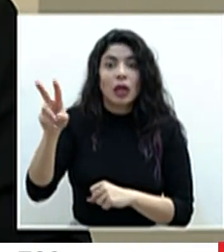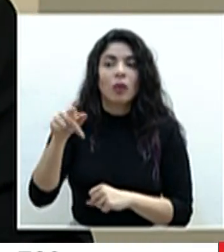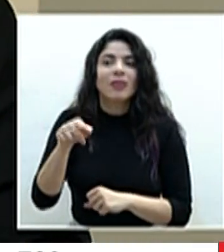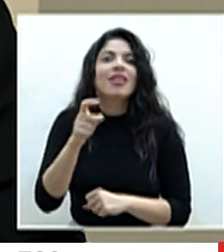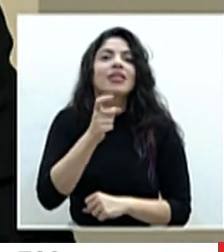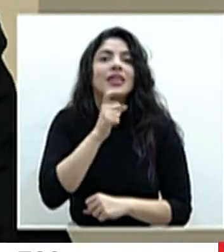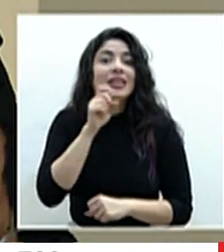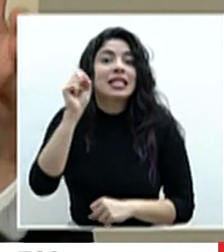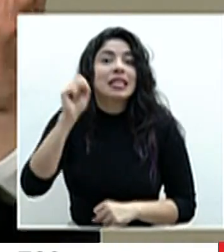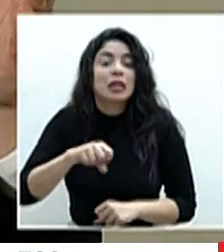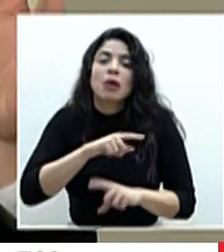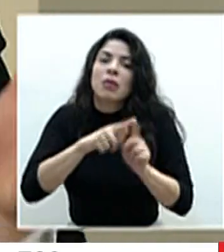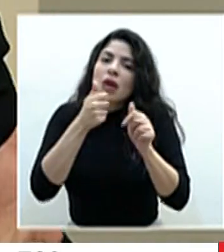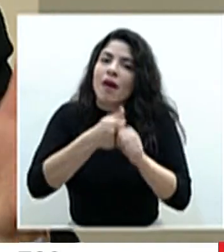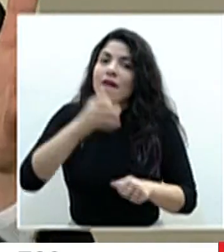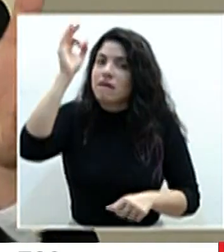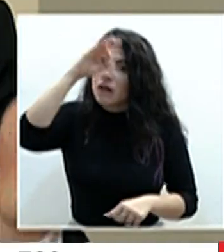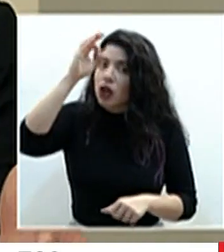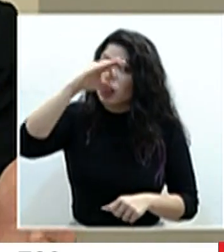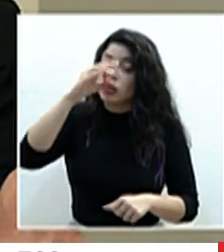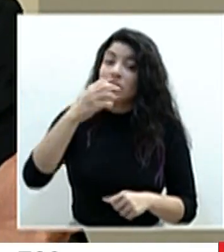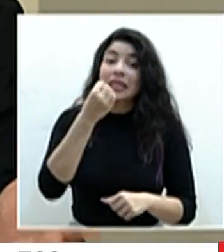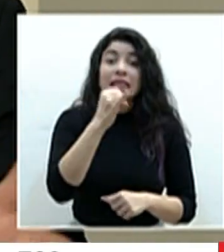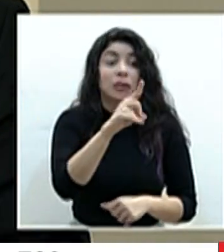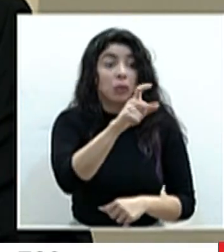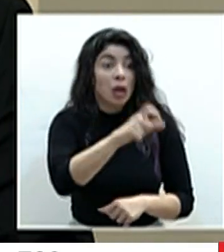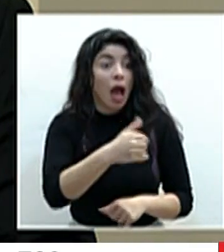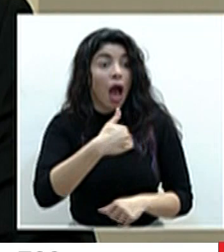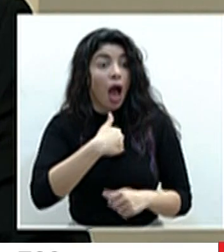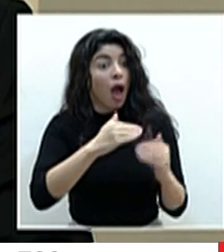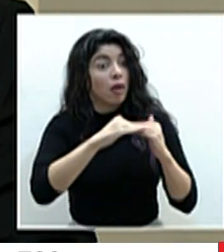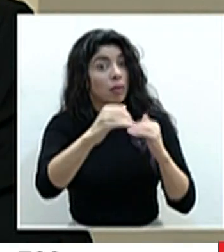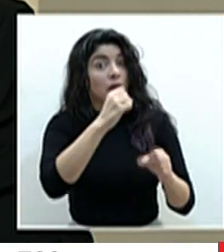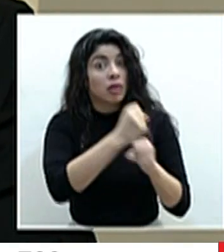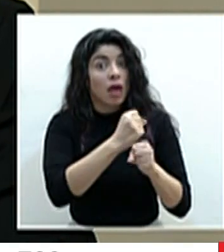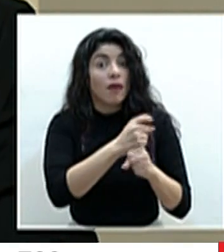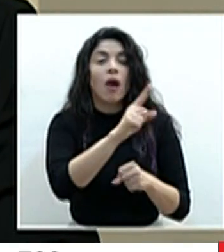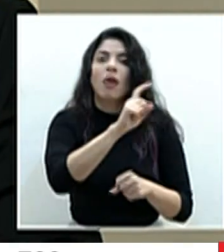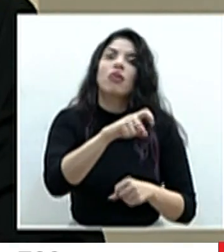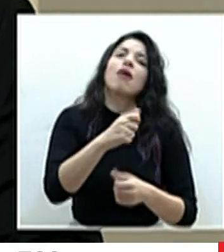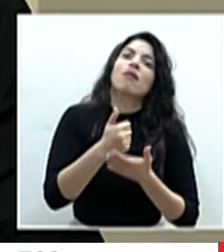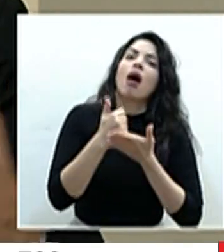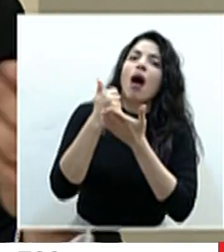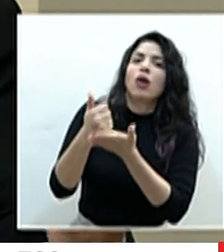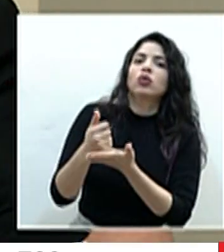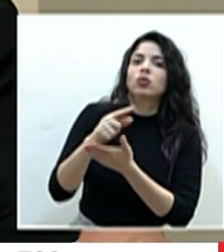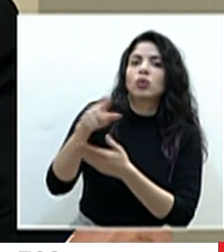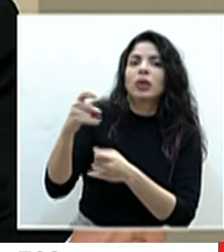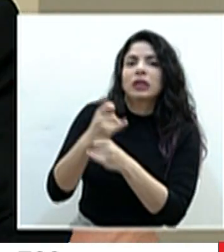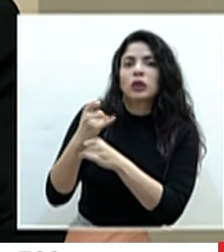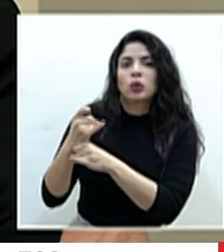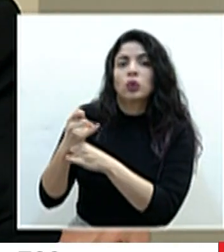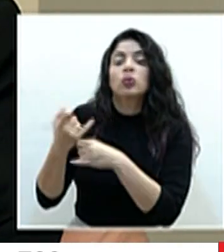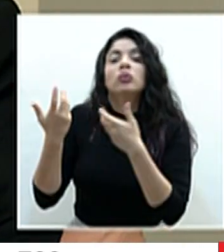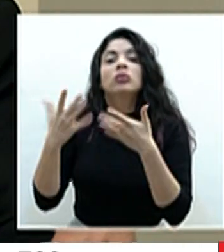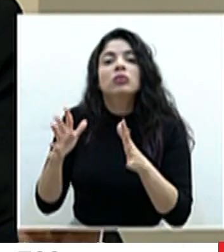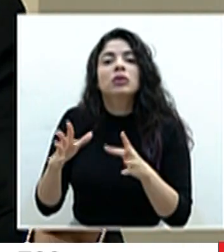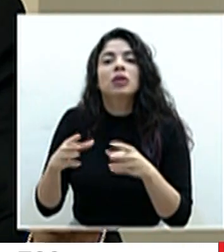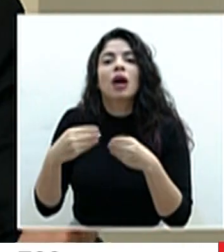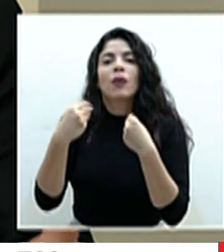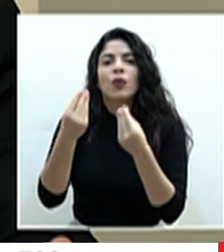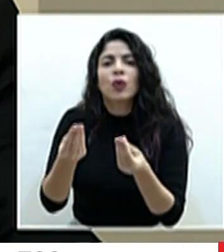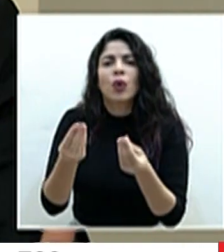la filosofía de quienes tienen una estabilidad laboral puedan apoyar en esta situación. Hemos puesto